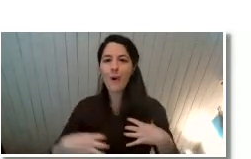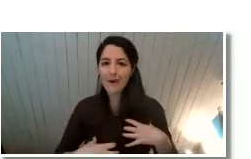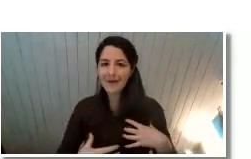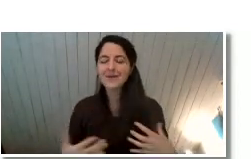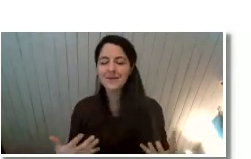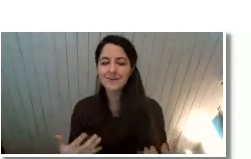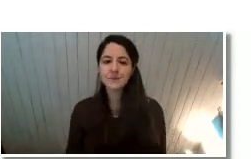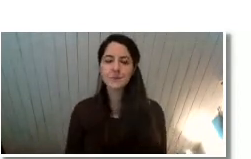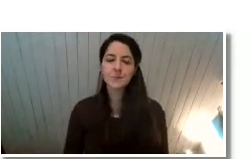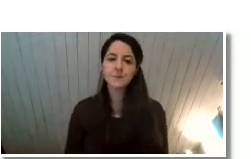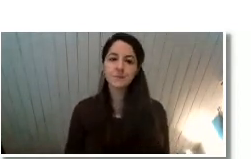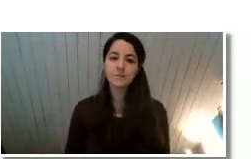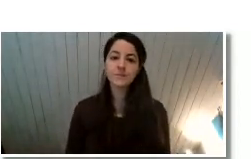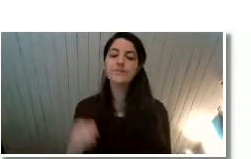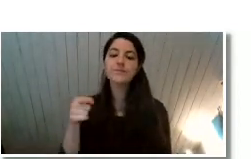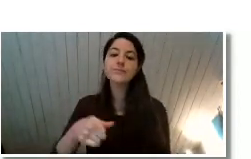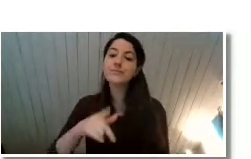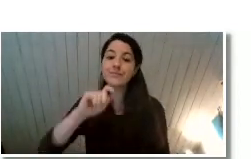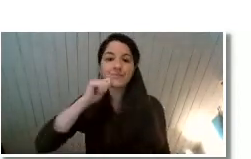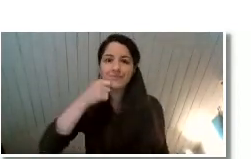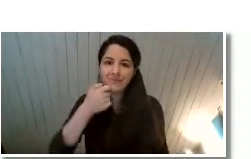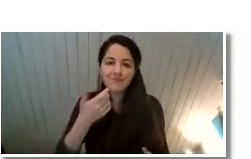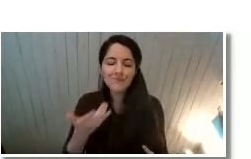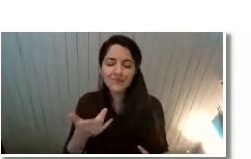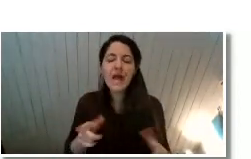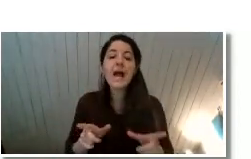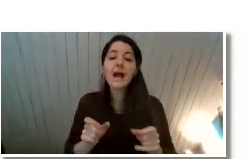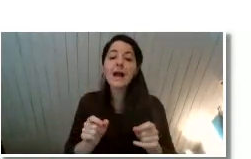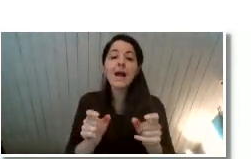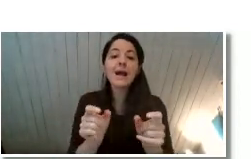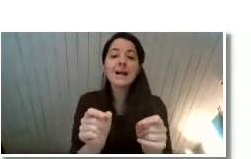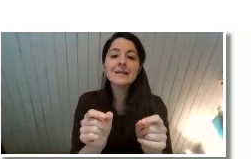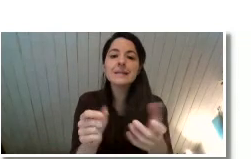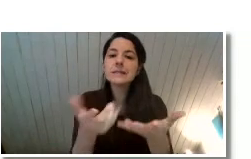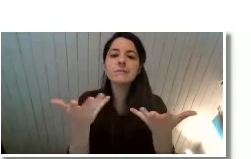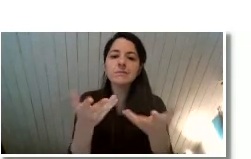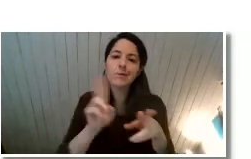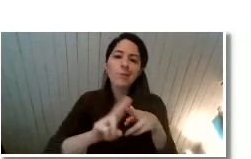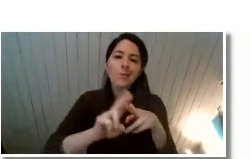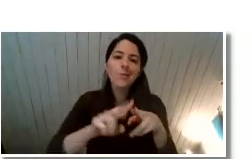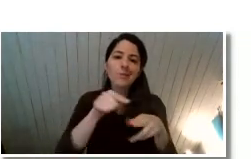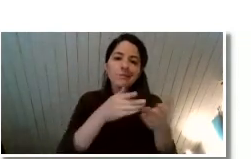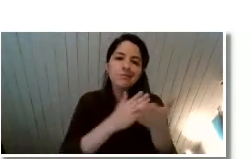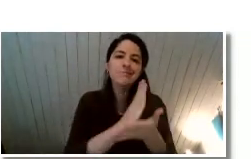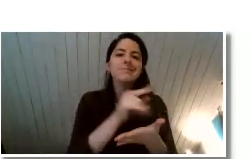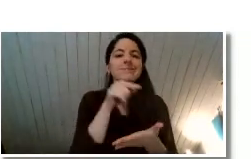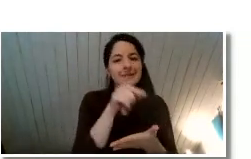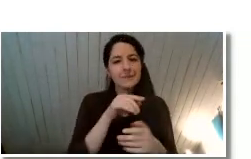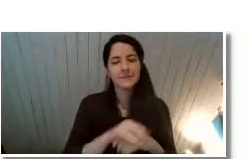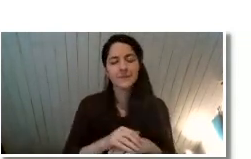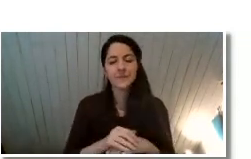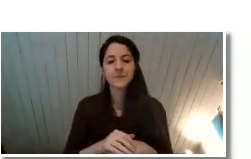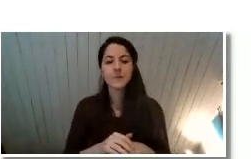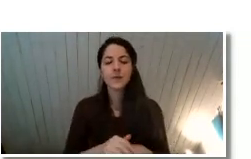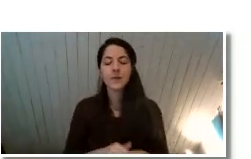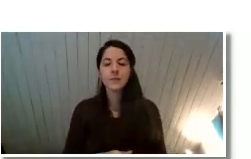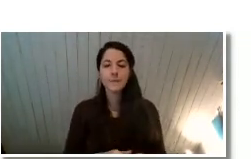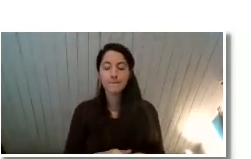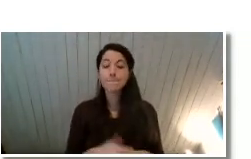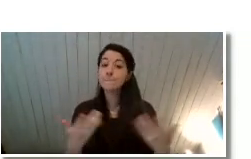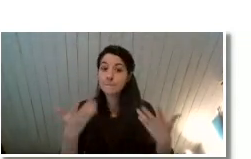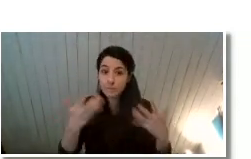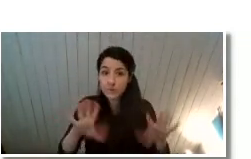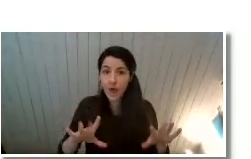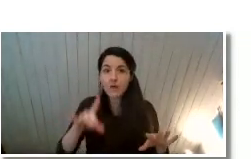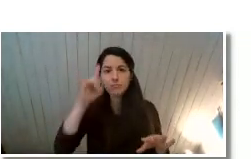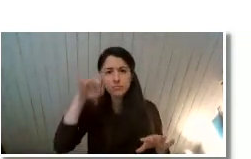el cáncer básicamente se origina en esta forma. Ahora que sabemos lo que es cáncer, y ahora que sabemos también